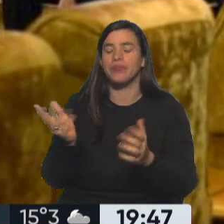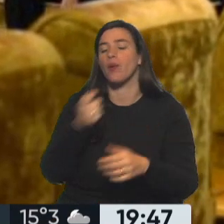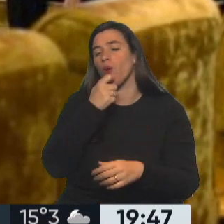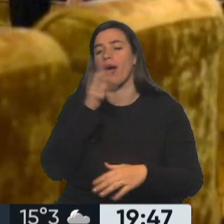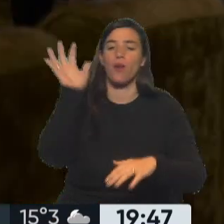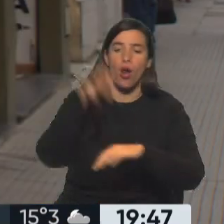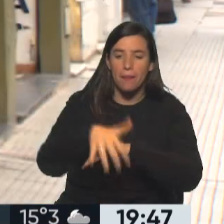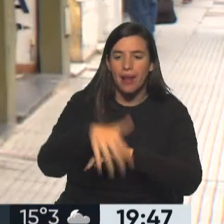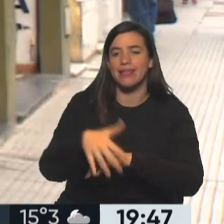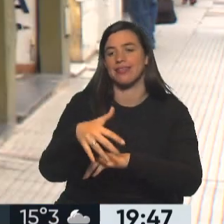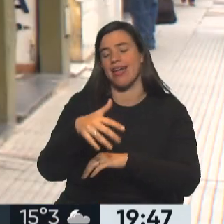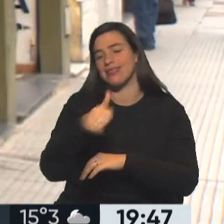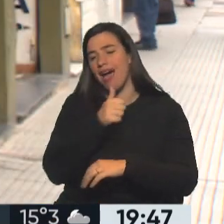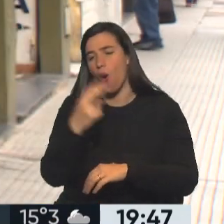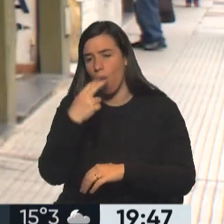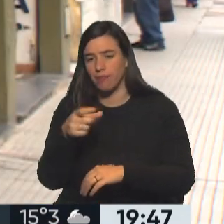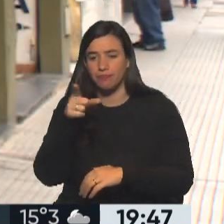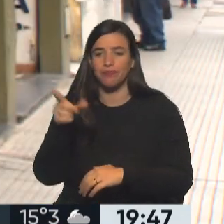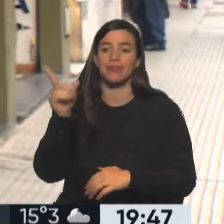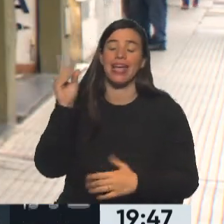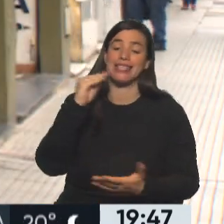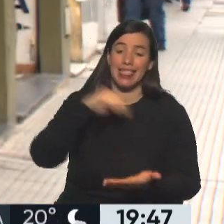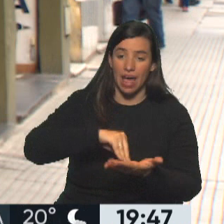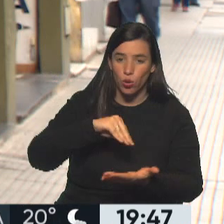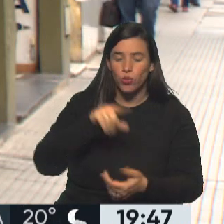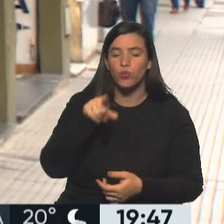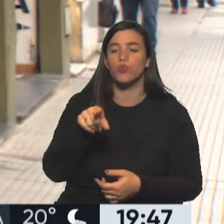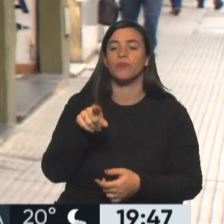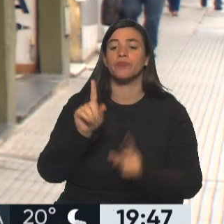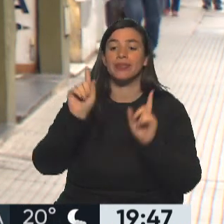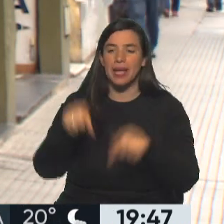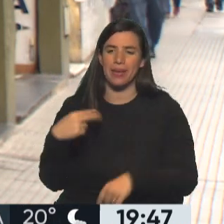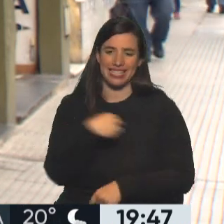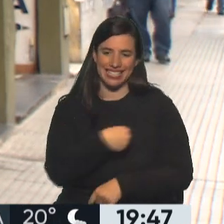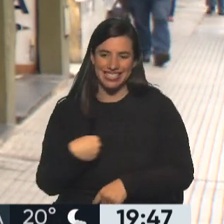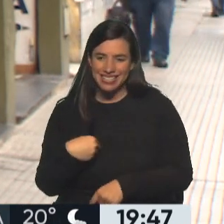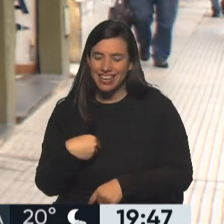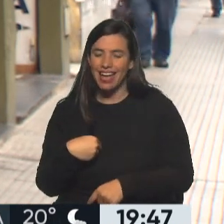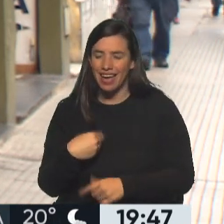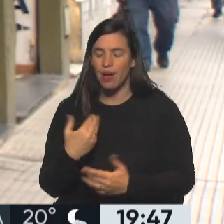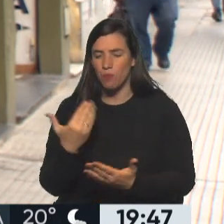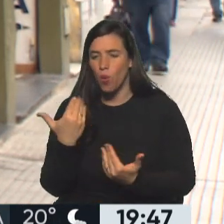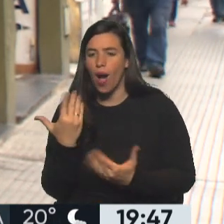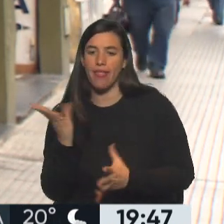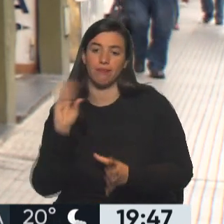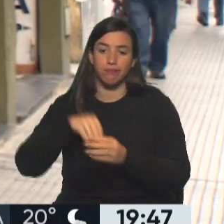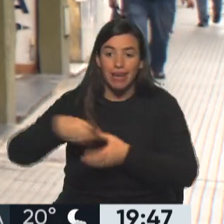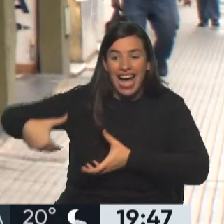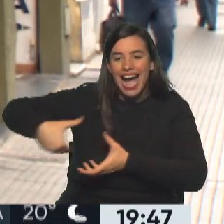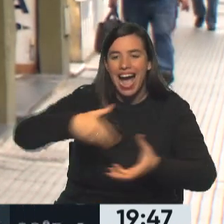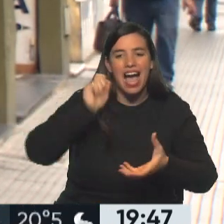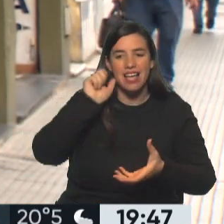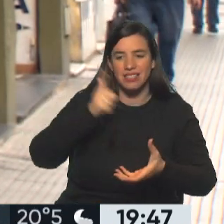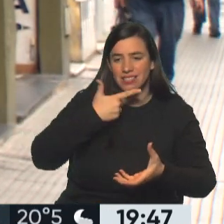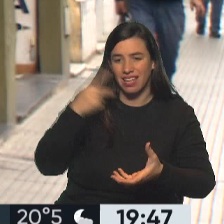hidroeléctricas en Santa Cruz, el Belgrano Cargas, la posibilidad de que China participe en el segundo tramo del gasoducto Néstor Kirchner,